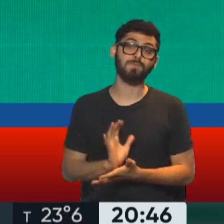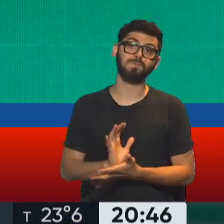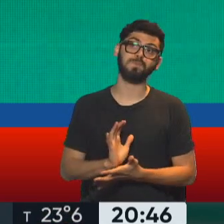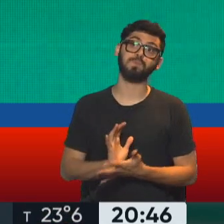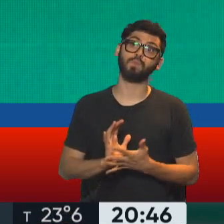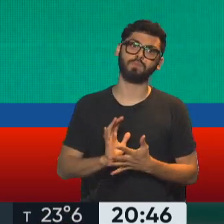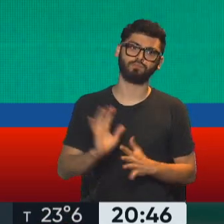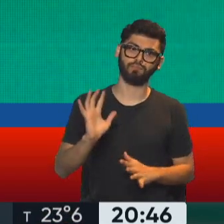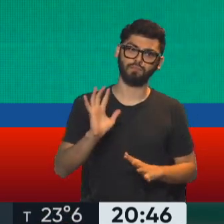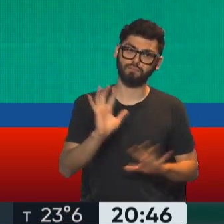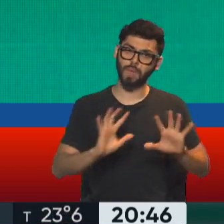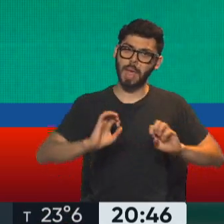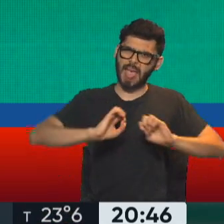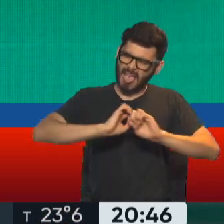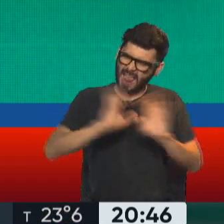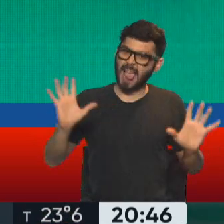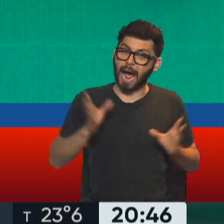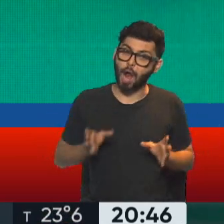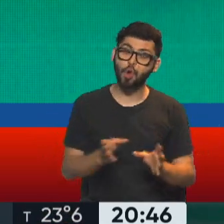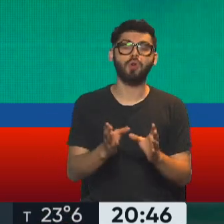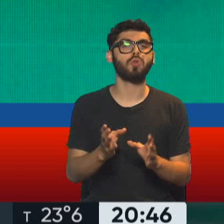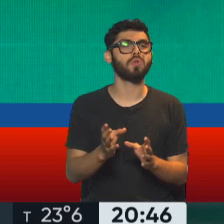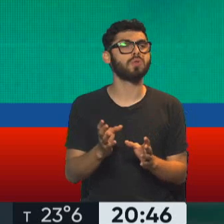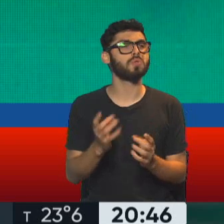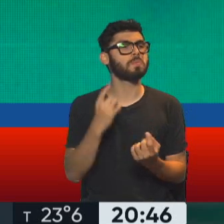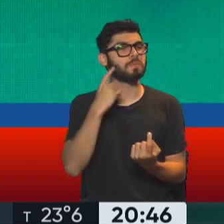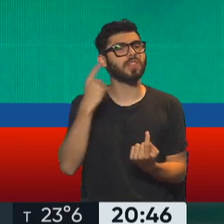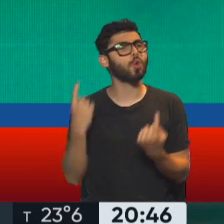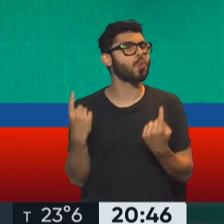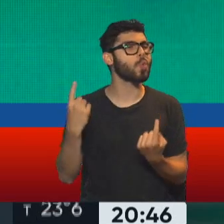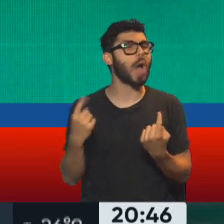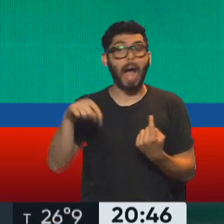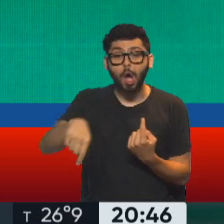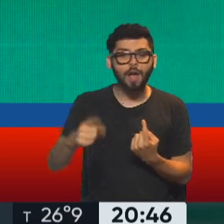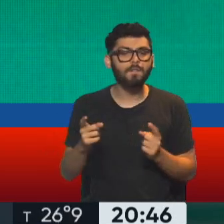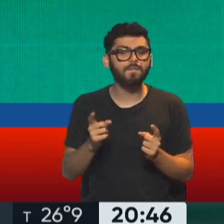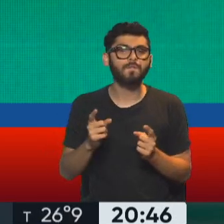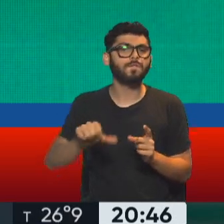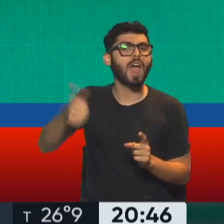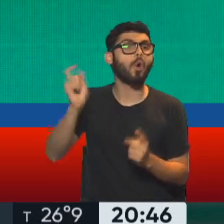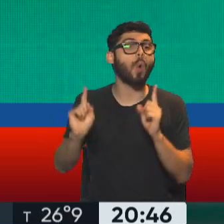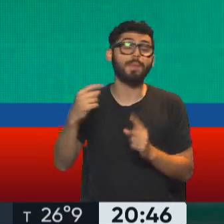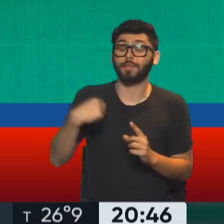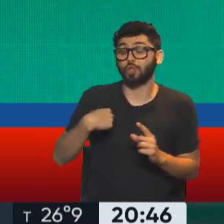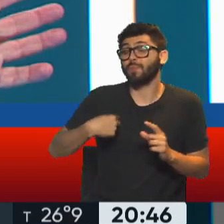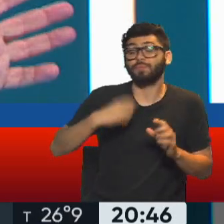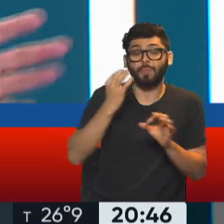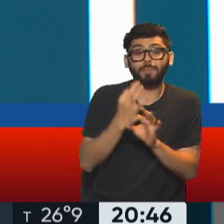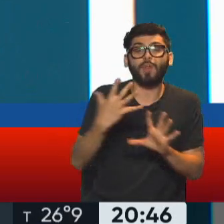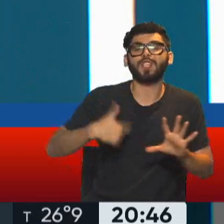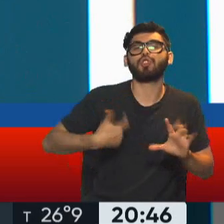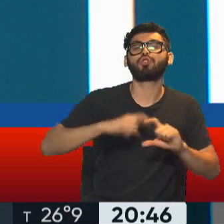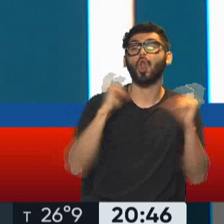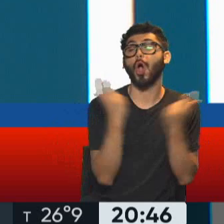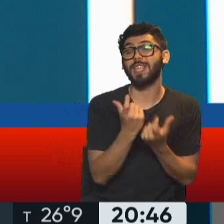más claro en el rumbo hacia donde se iba. Digo, ¿cuál prevaleció de esas miradas? Si yo miro, como soy sociólogo y peco por eso,